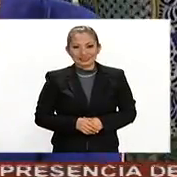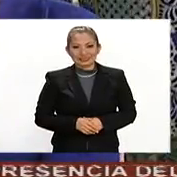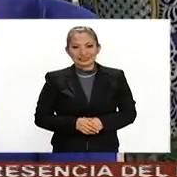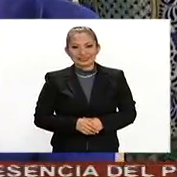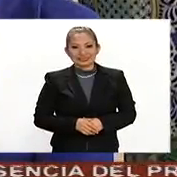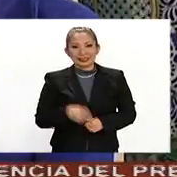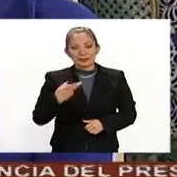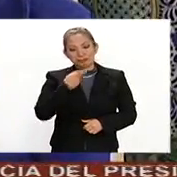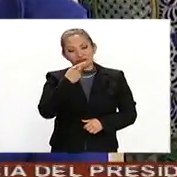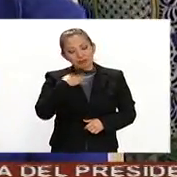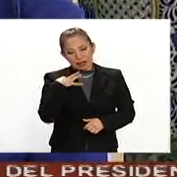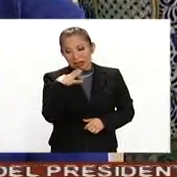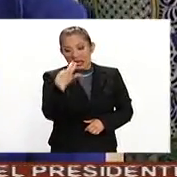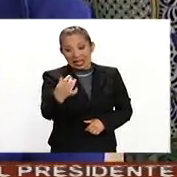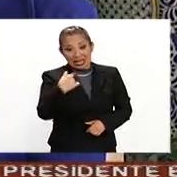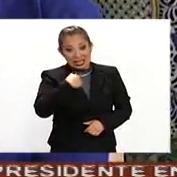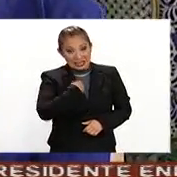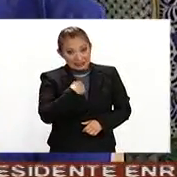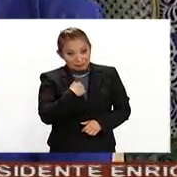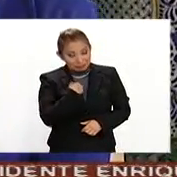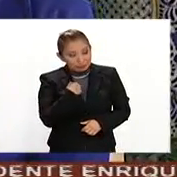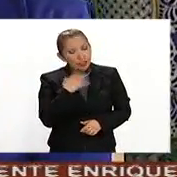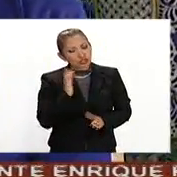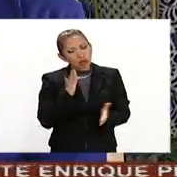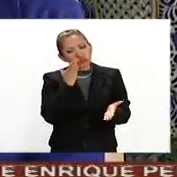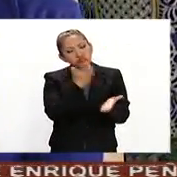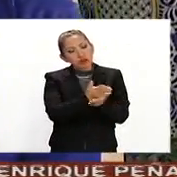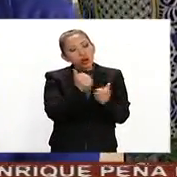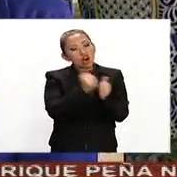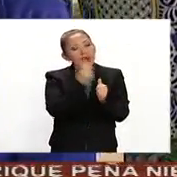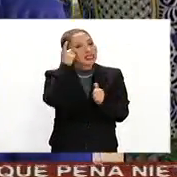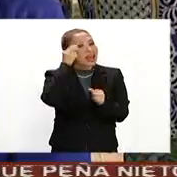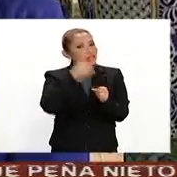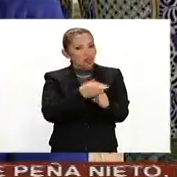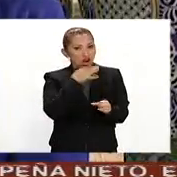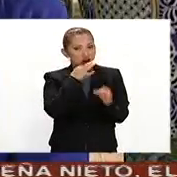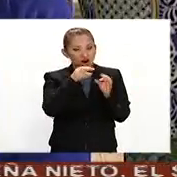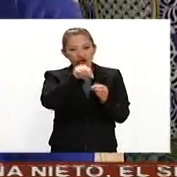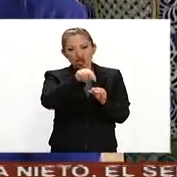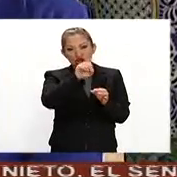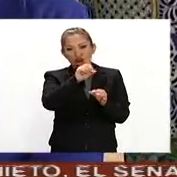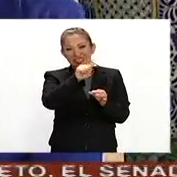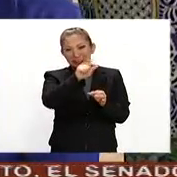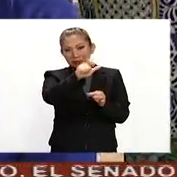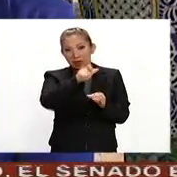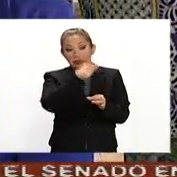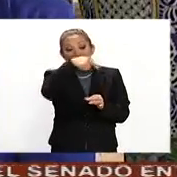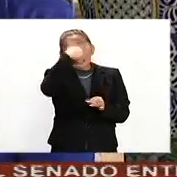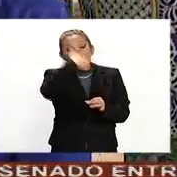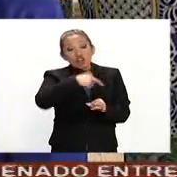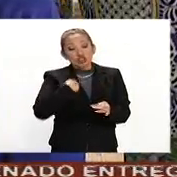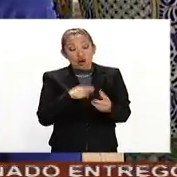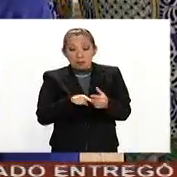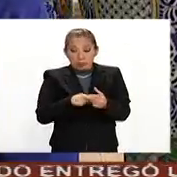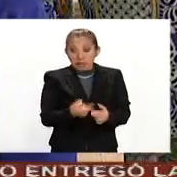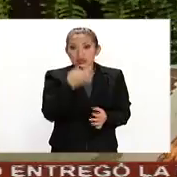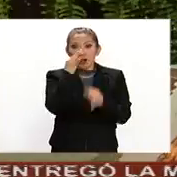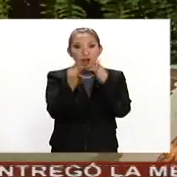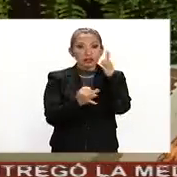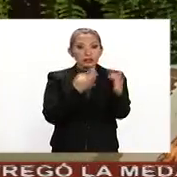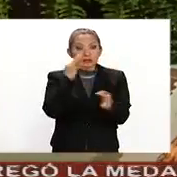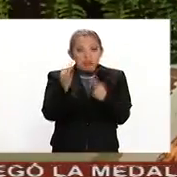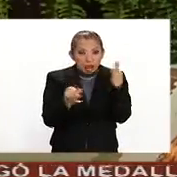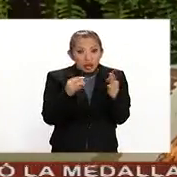Me hablaron que me habían escogido a mí y que me presentara yo con el director de Notimex, porque esa noche salía yo al aire en el